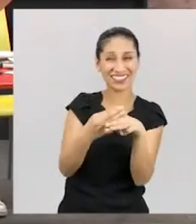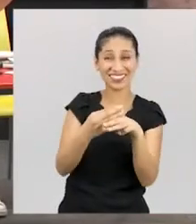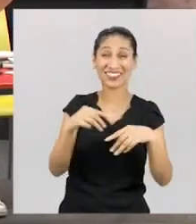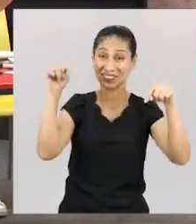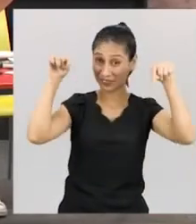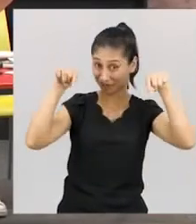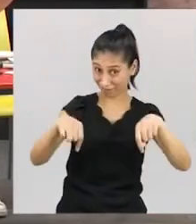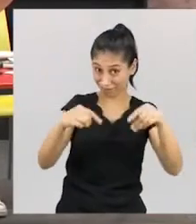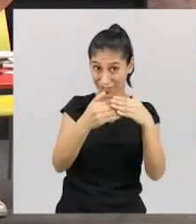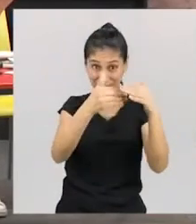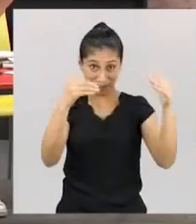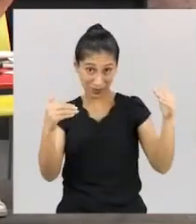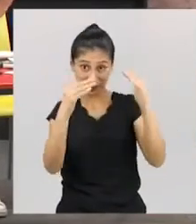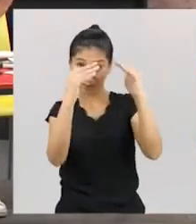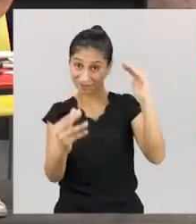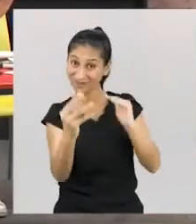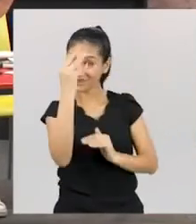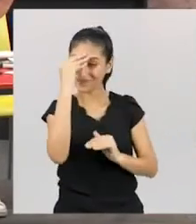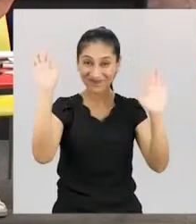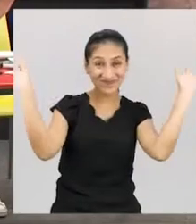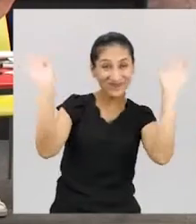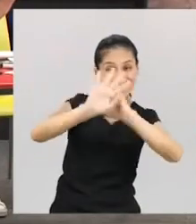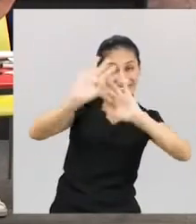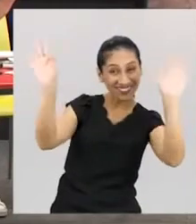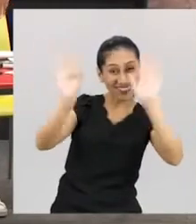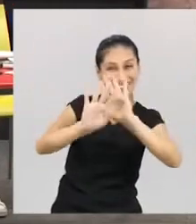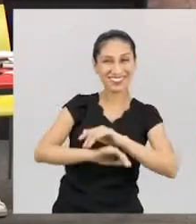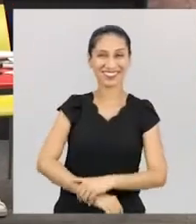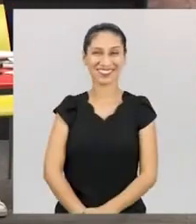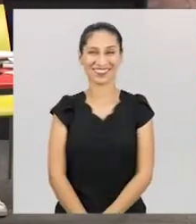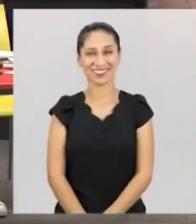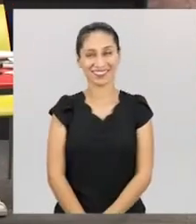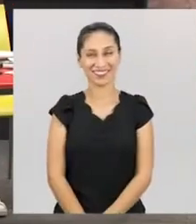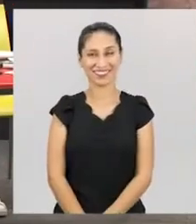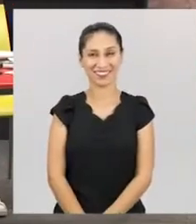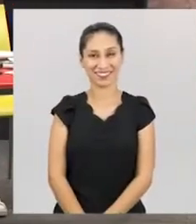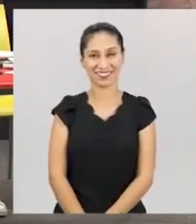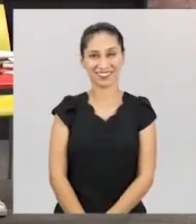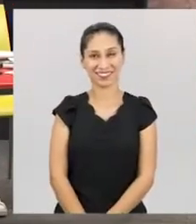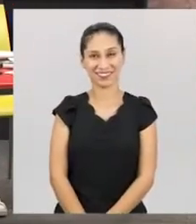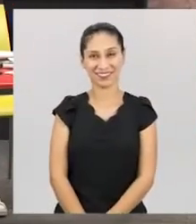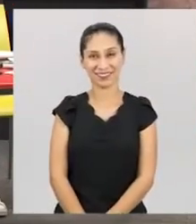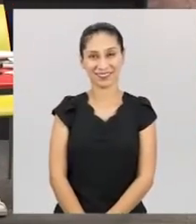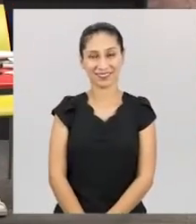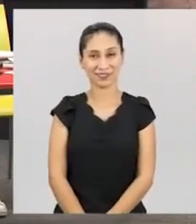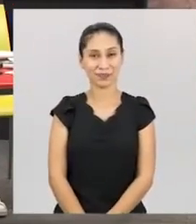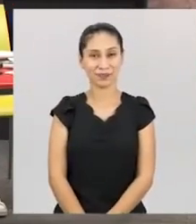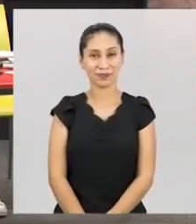matemáticas, aquí en la pre. ¡Hasta pronto! ¡Adiós!